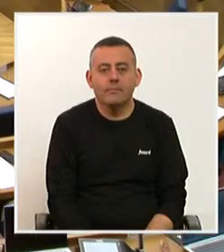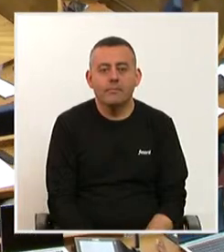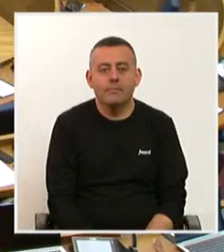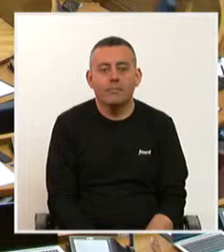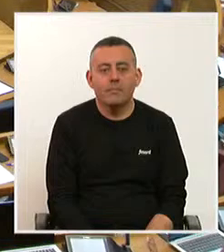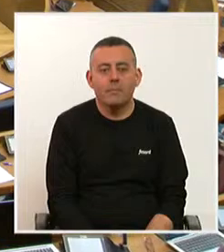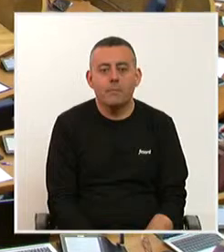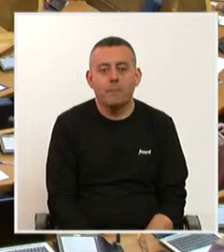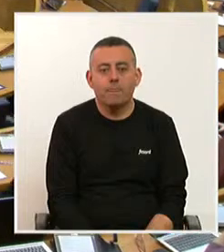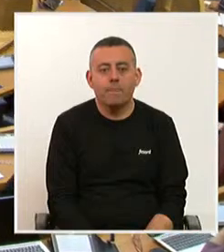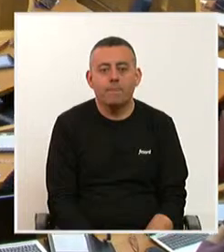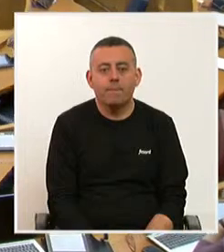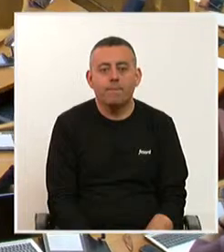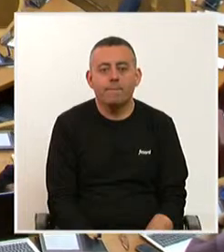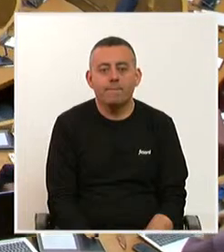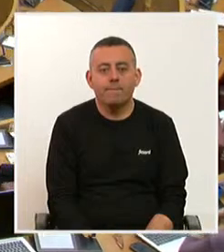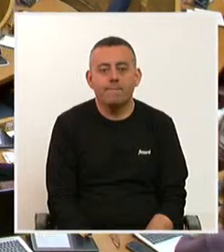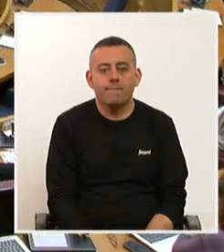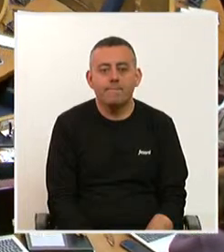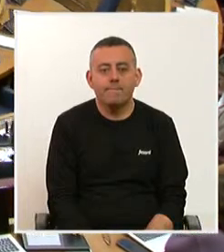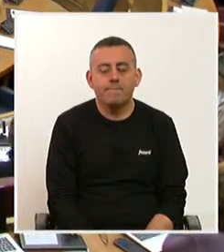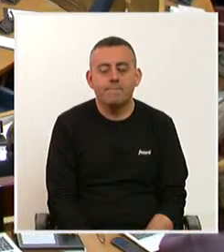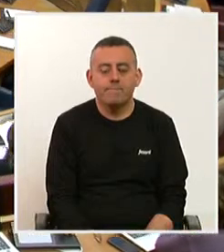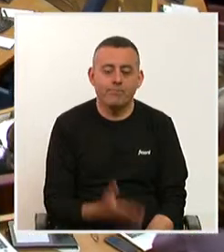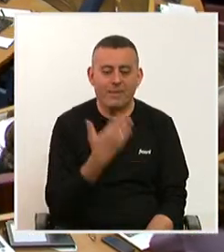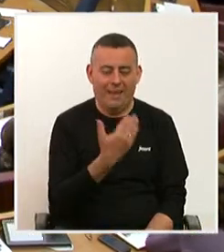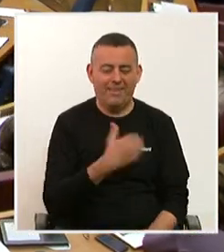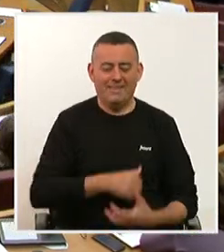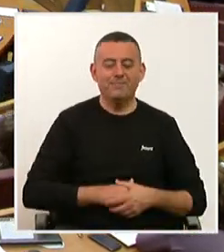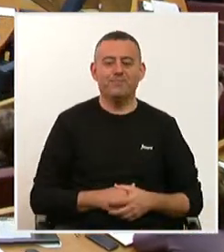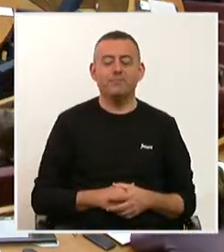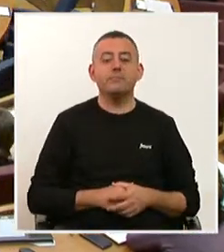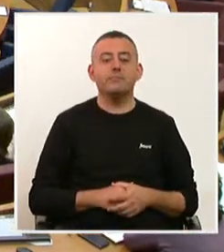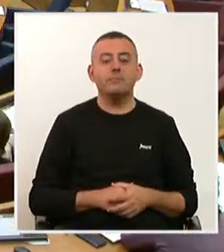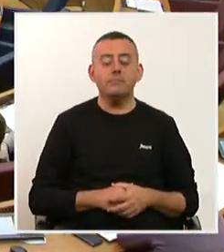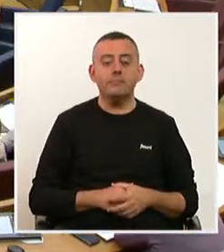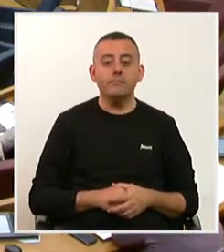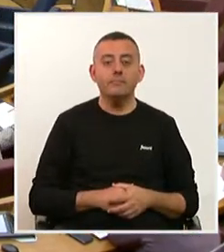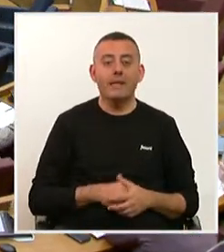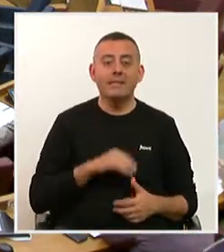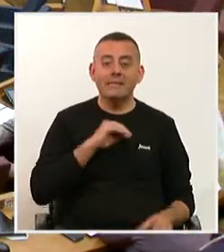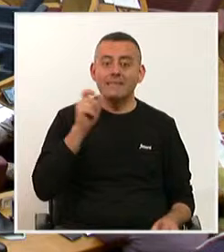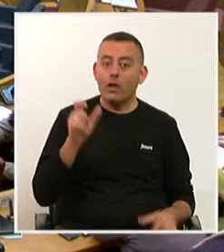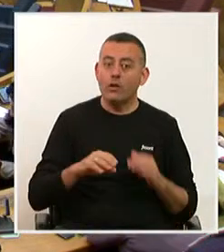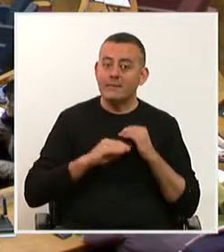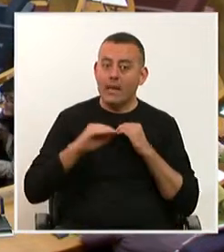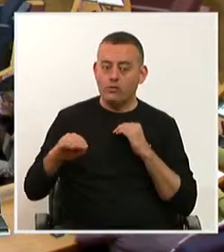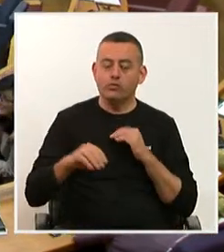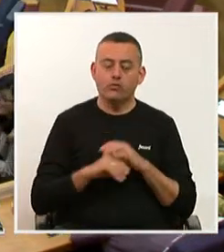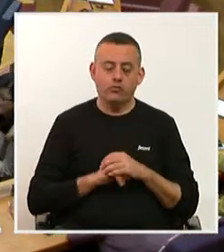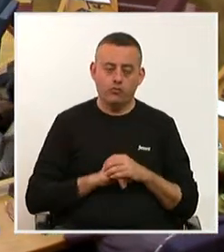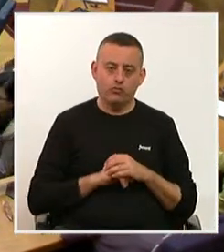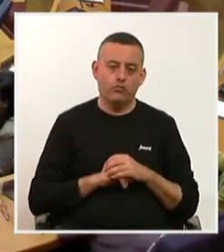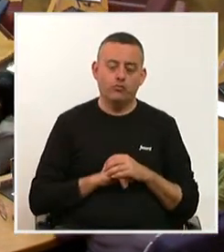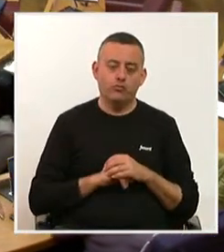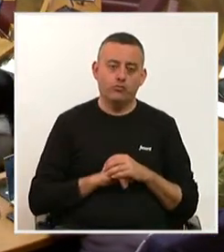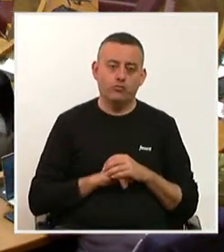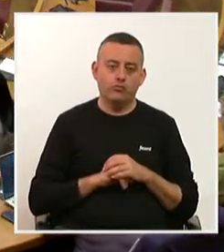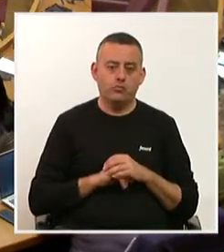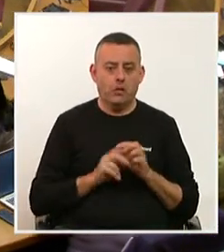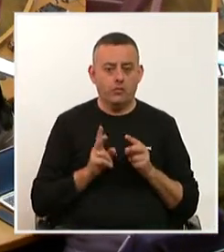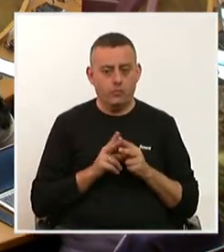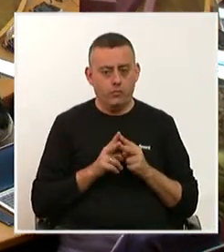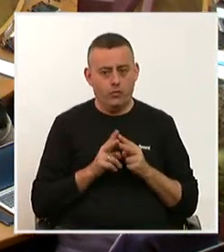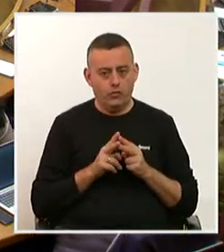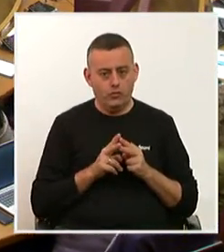Gracias Cuando quiera Gracias presidenta mire señor Llanos dos dos incisos el primero No es el